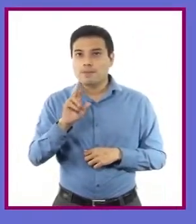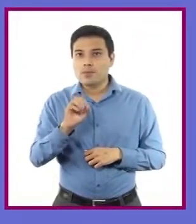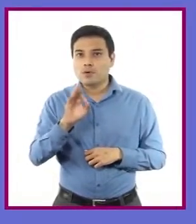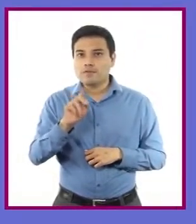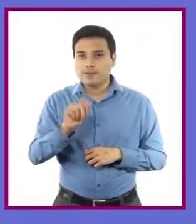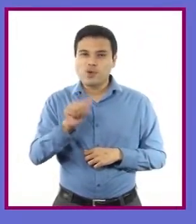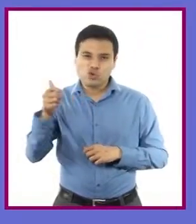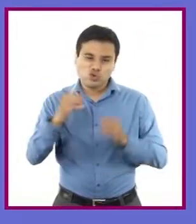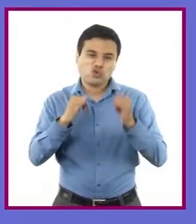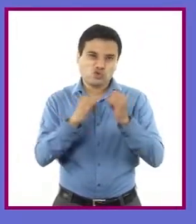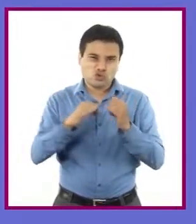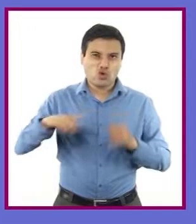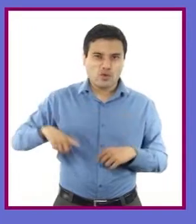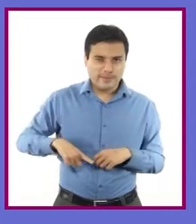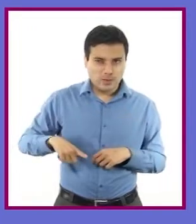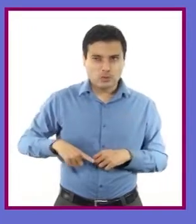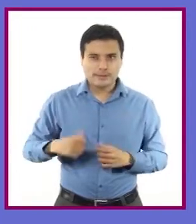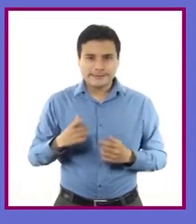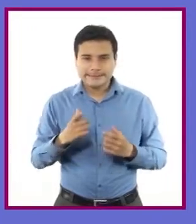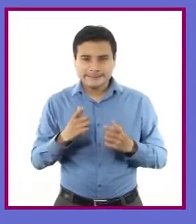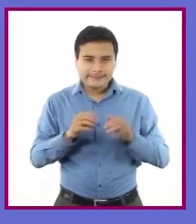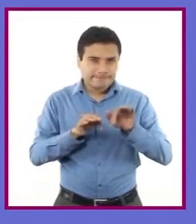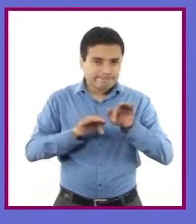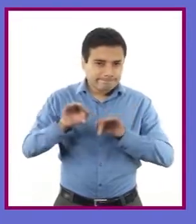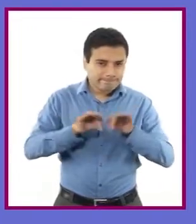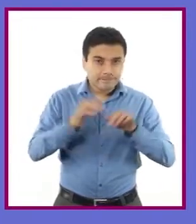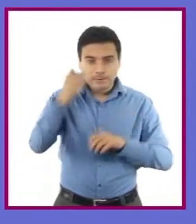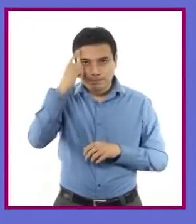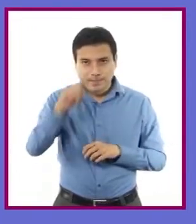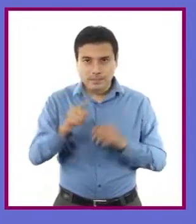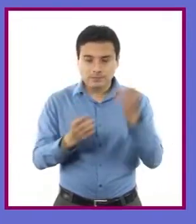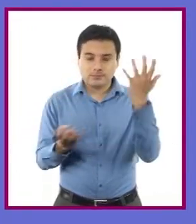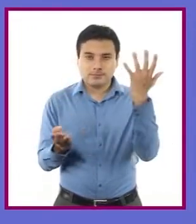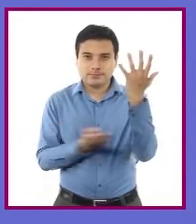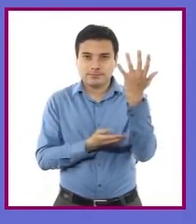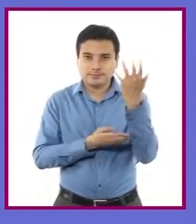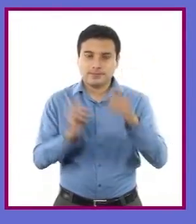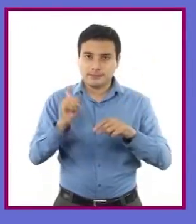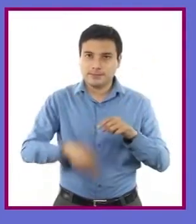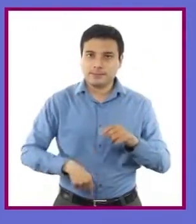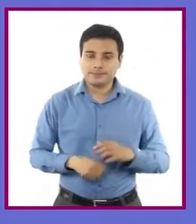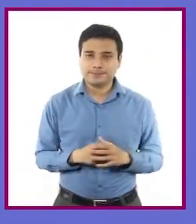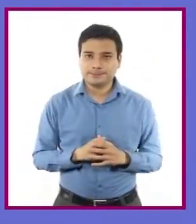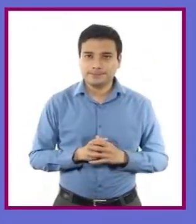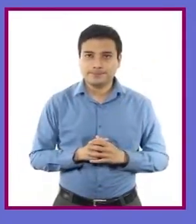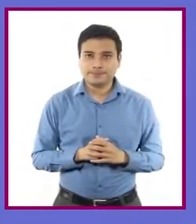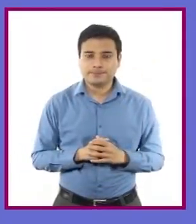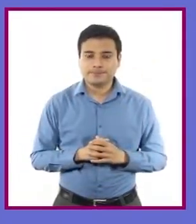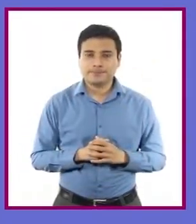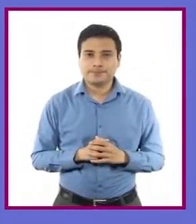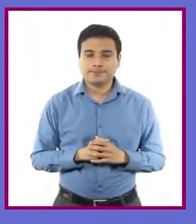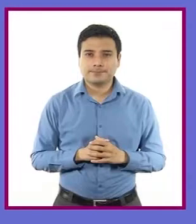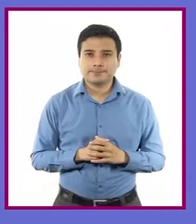otras dependencias y autoridades a fin de terminar con esta práctica ilegal.